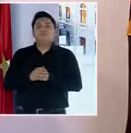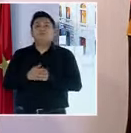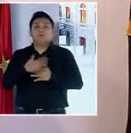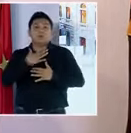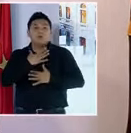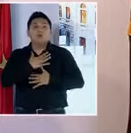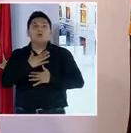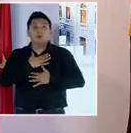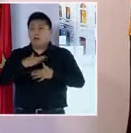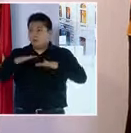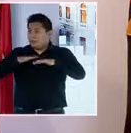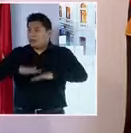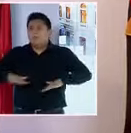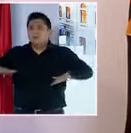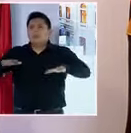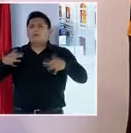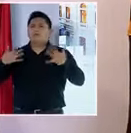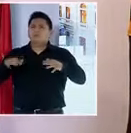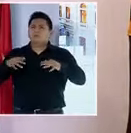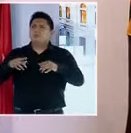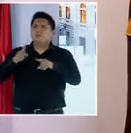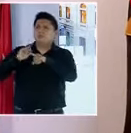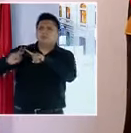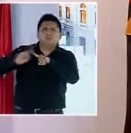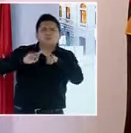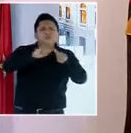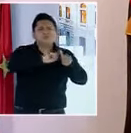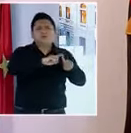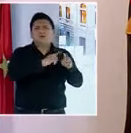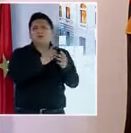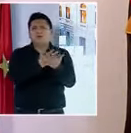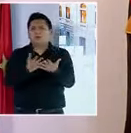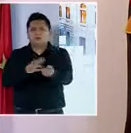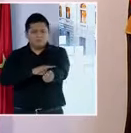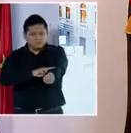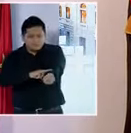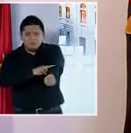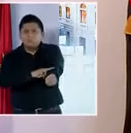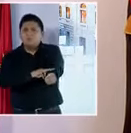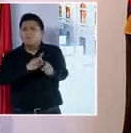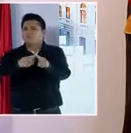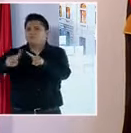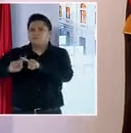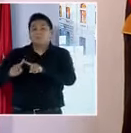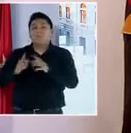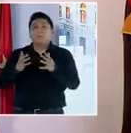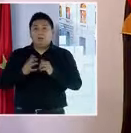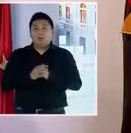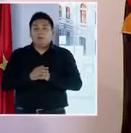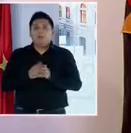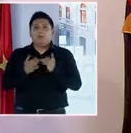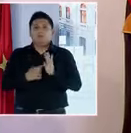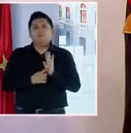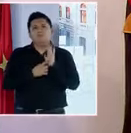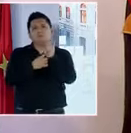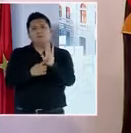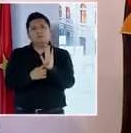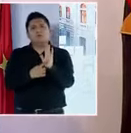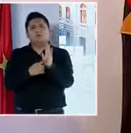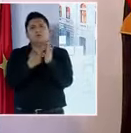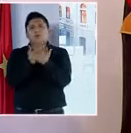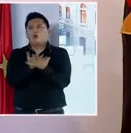somos un territorio biodiverso que representa la raza, que representa nuestros